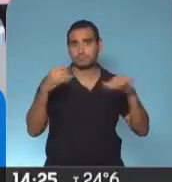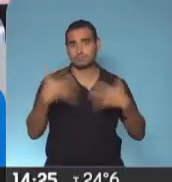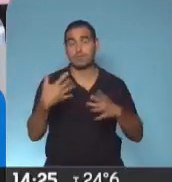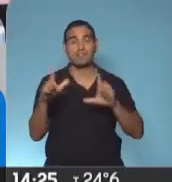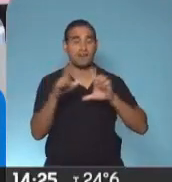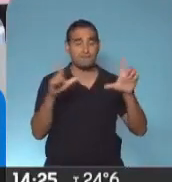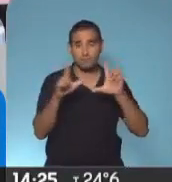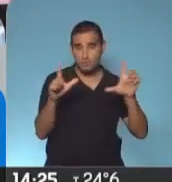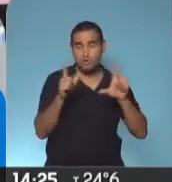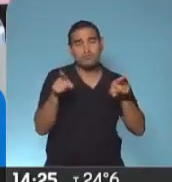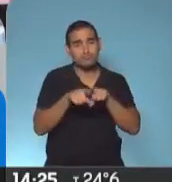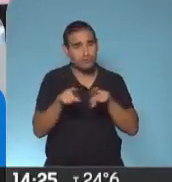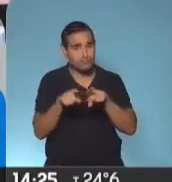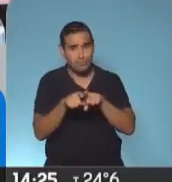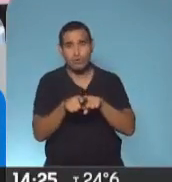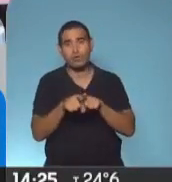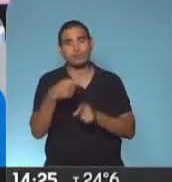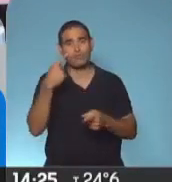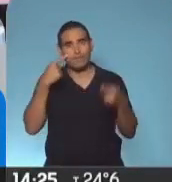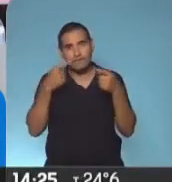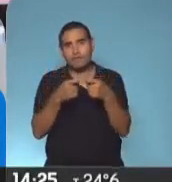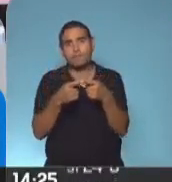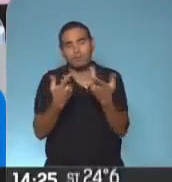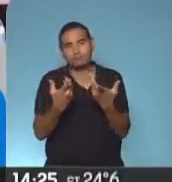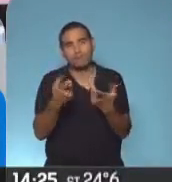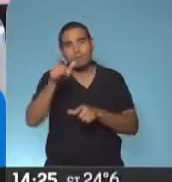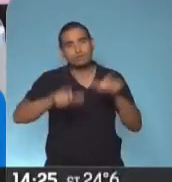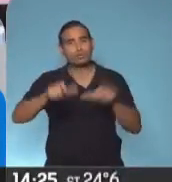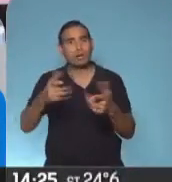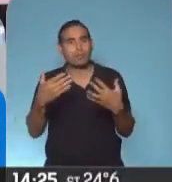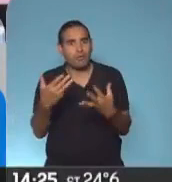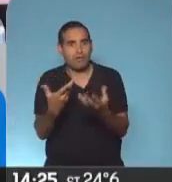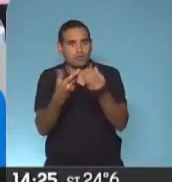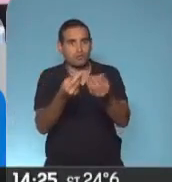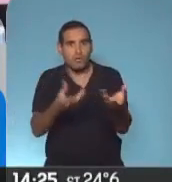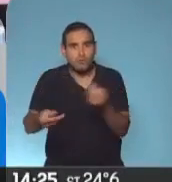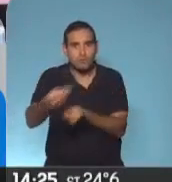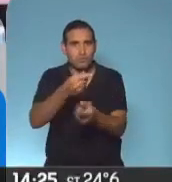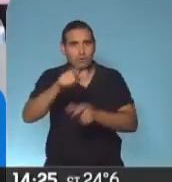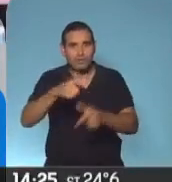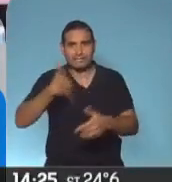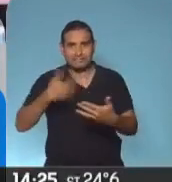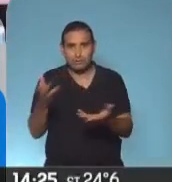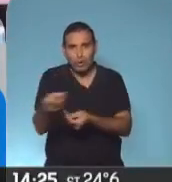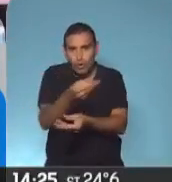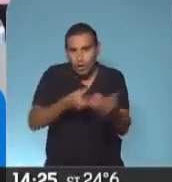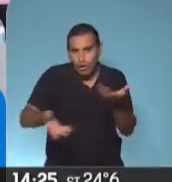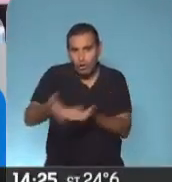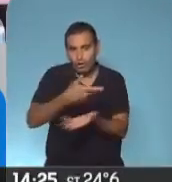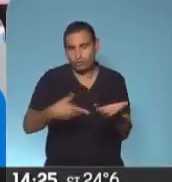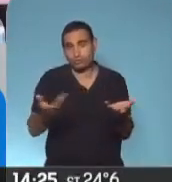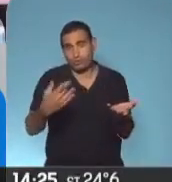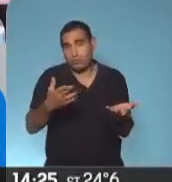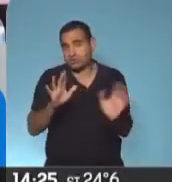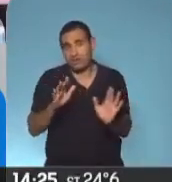medios televisivos, poder hacer lo mismo con un fin también de permitirle a la gente ayudar a los otros argentinos, a todos, porque esto nos